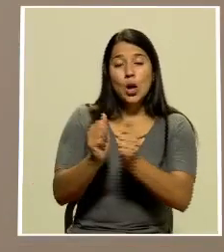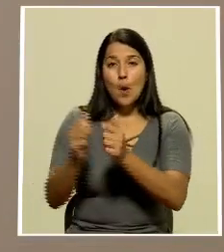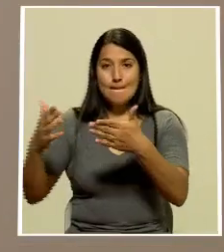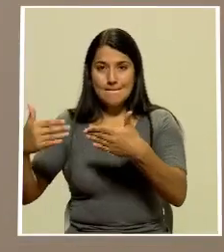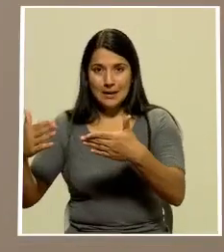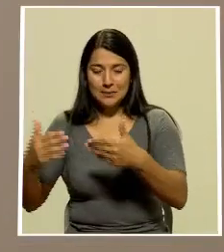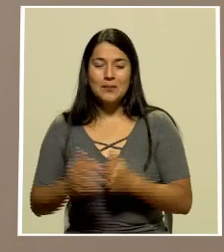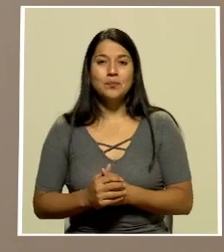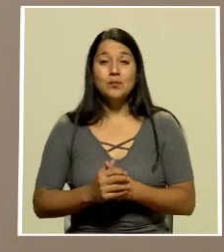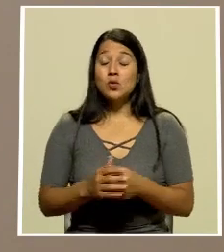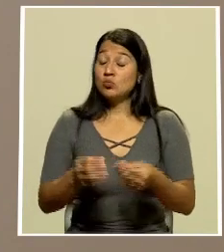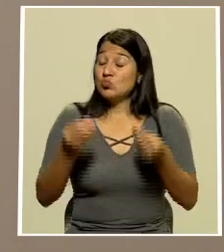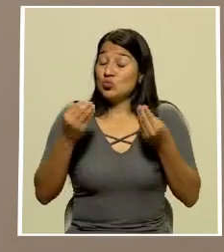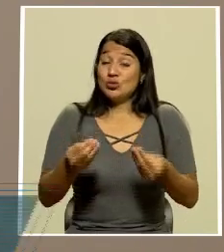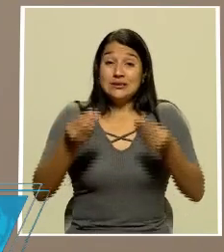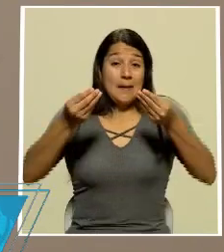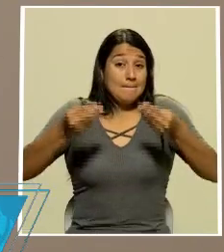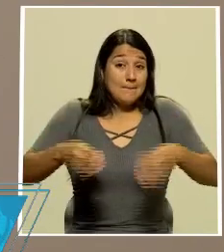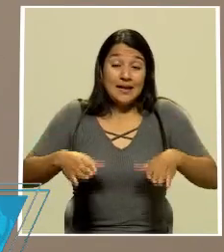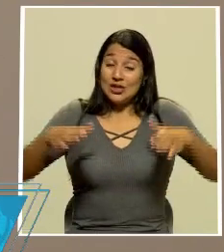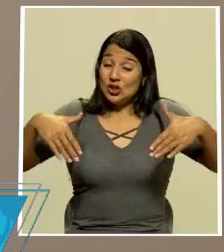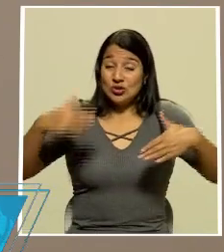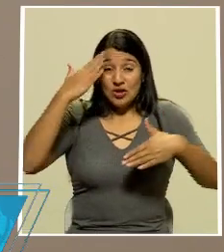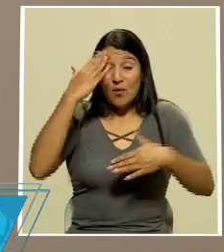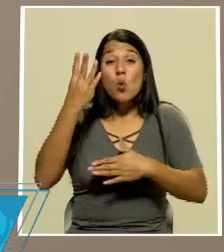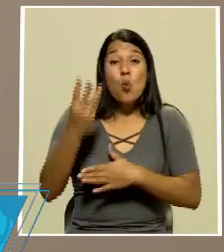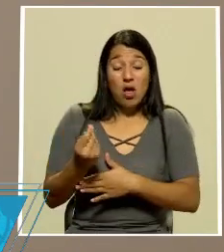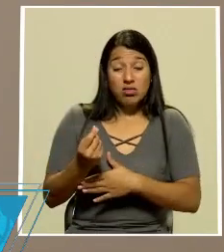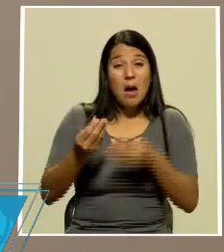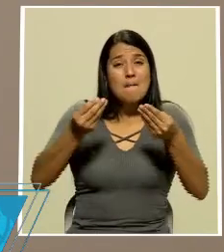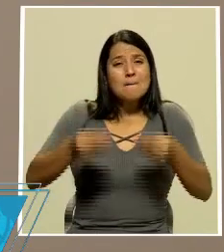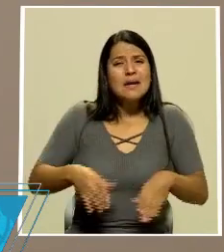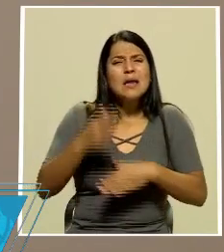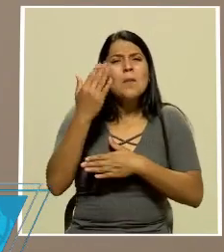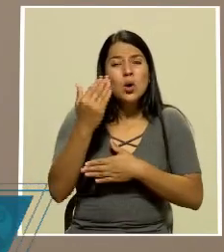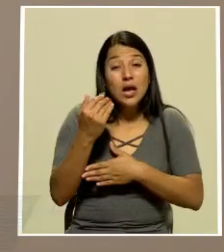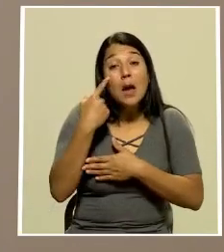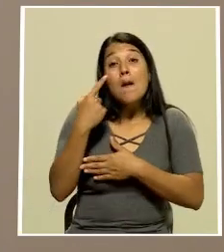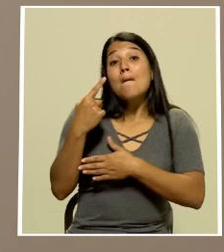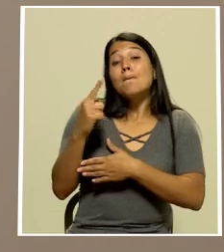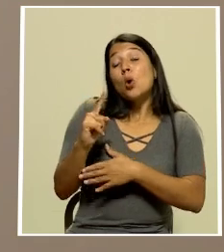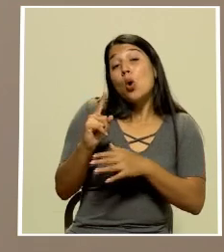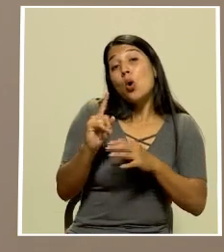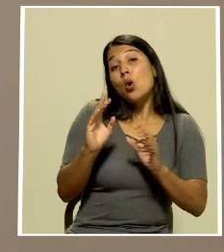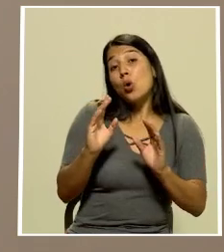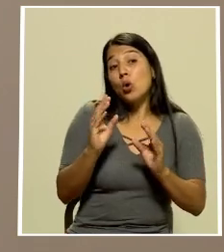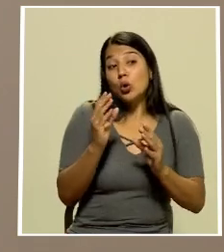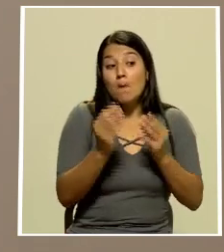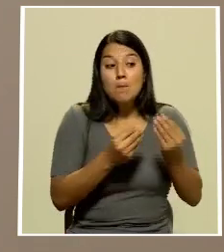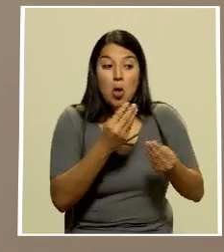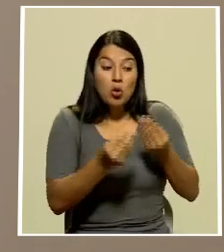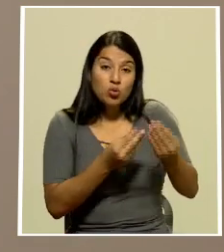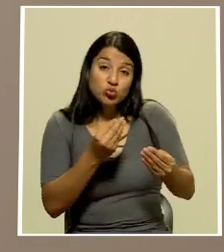Incalculable la cantidad de pérdidas que se están dando, no solamente por el tema de las posibles pérdidas de